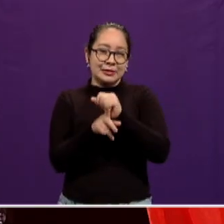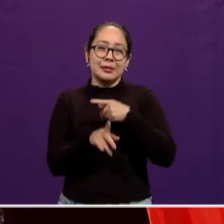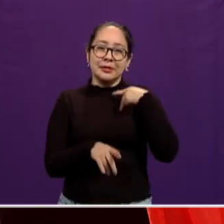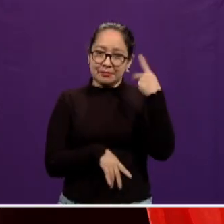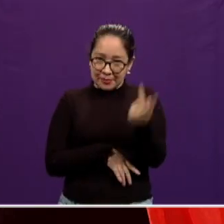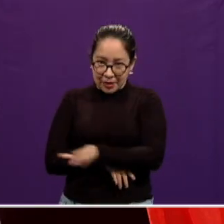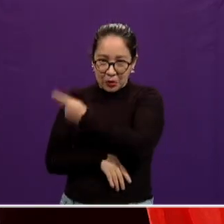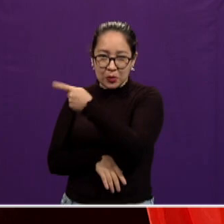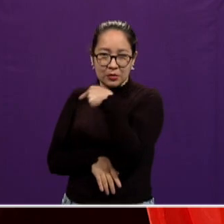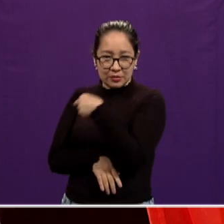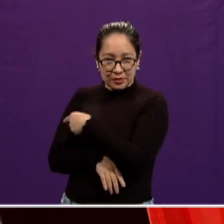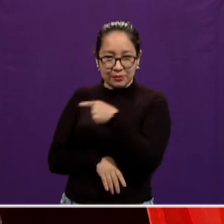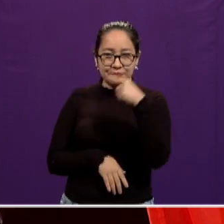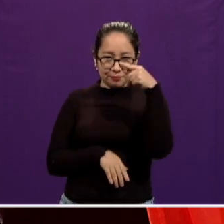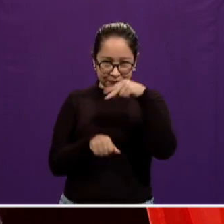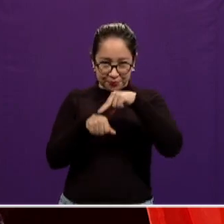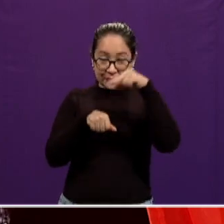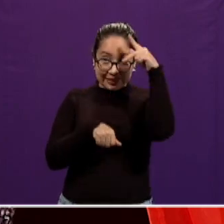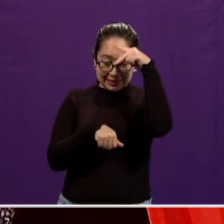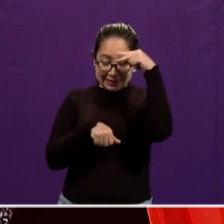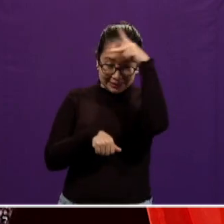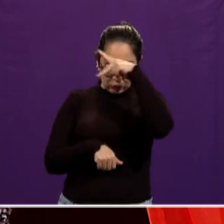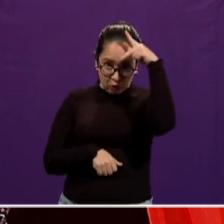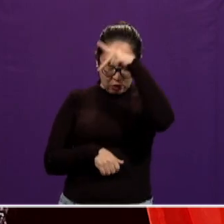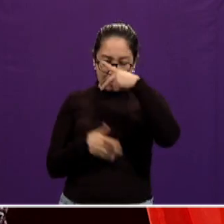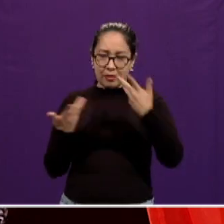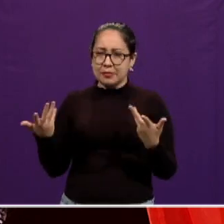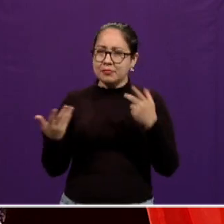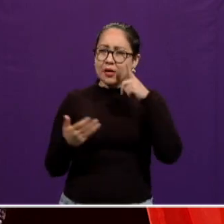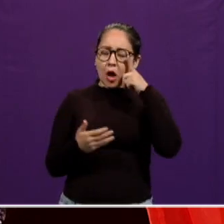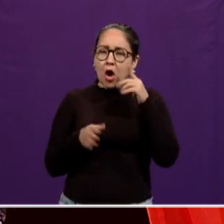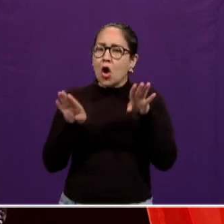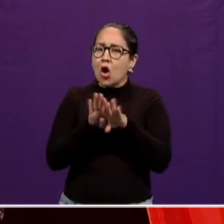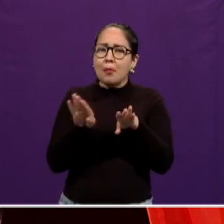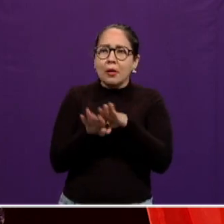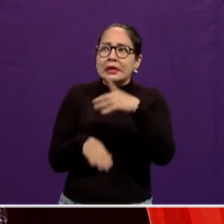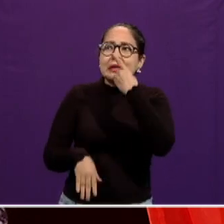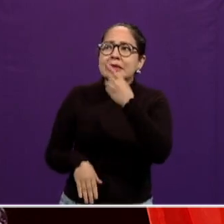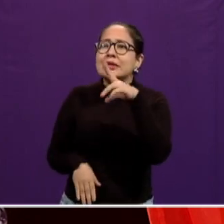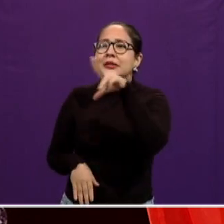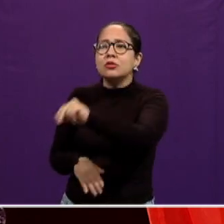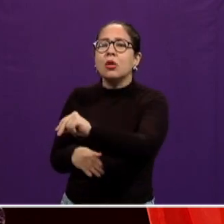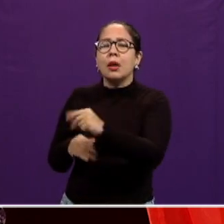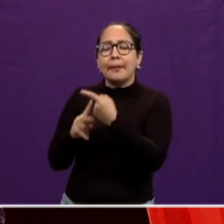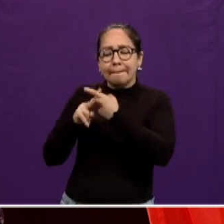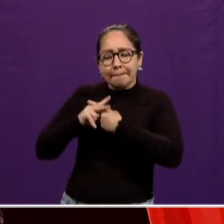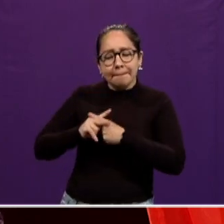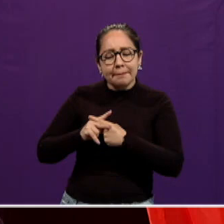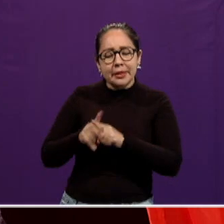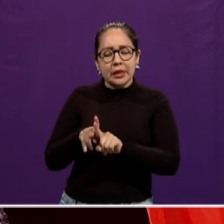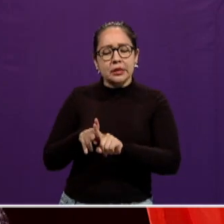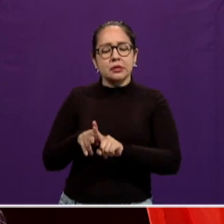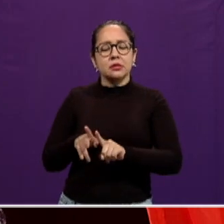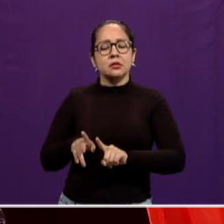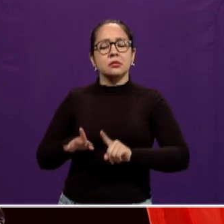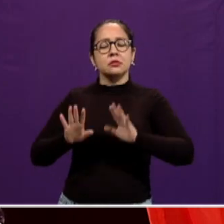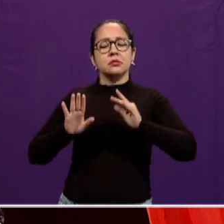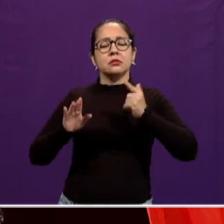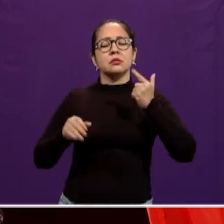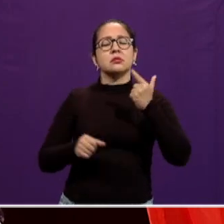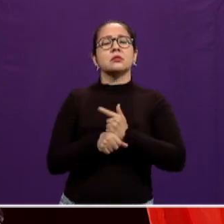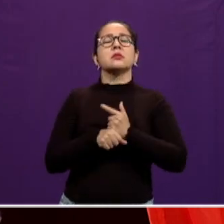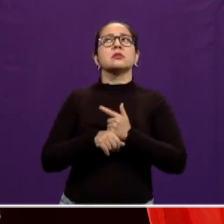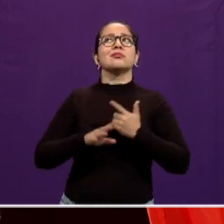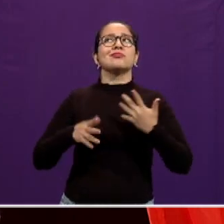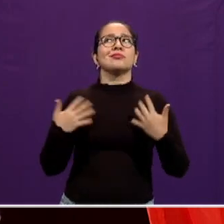que es nuestra psicóloga aquí en Sororidades, ¿cómo me pongo límites? ¿De qué manera empiezo a darme cuenta y